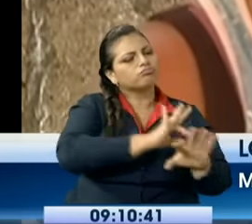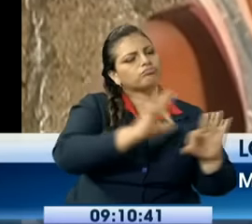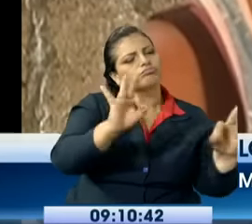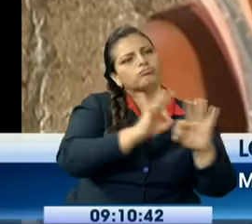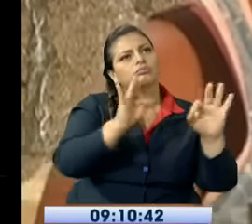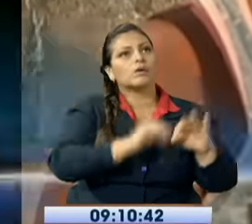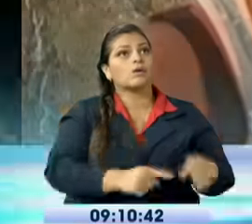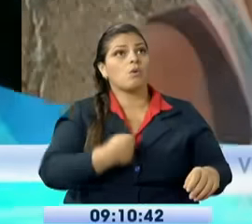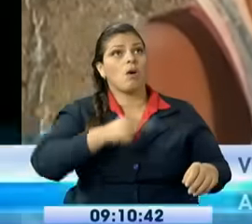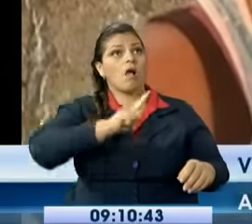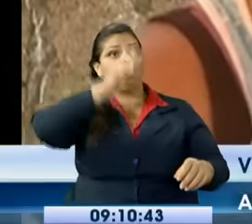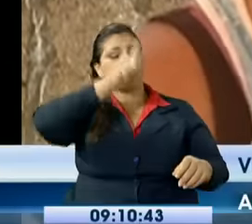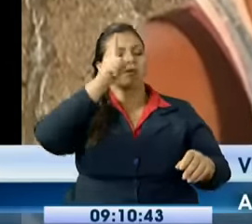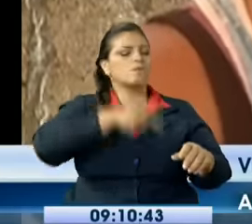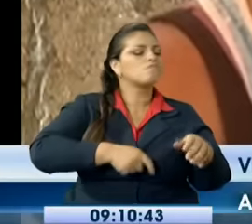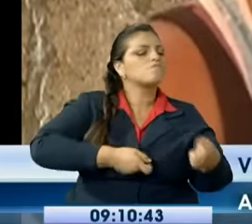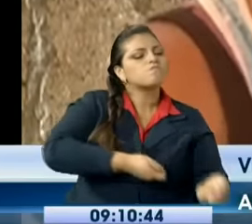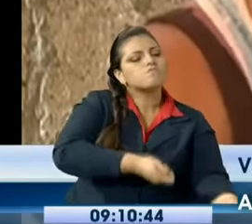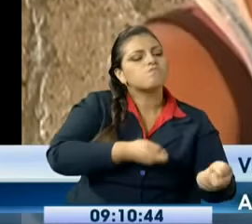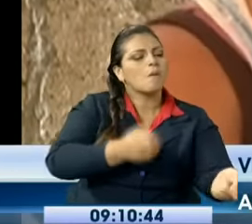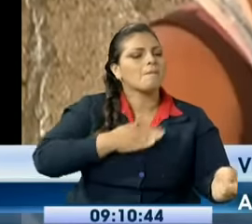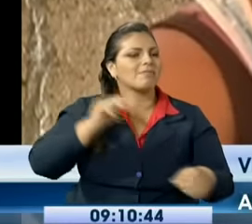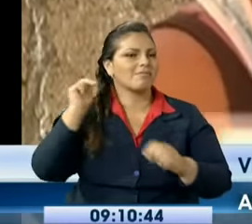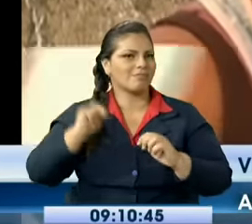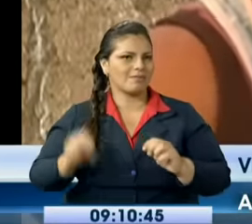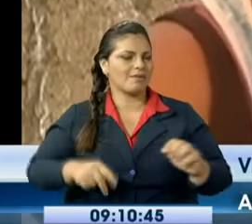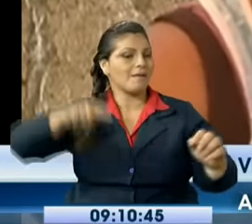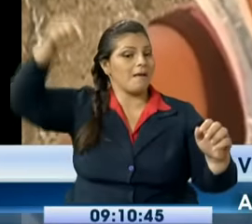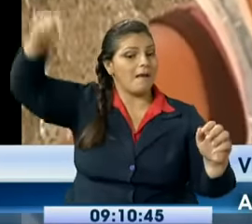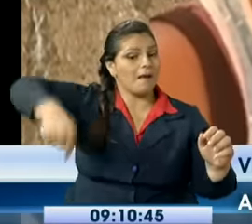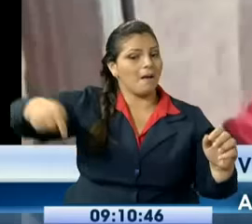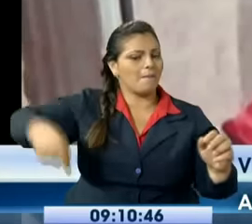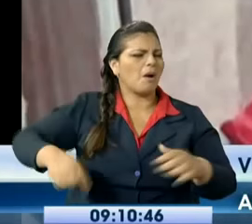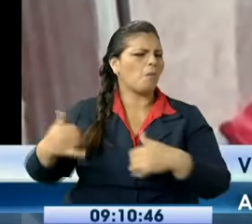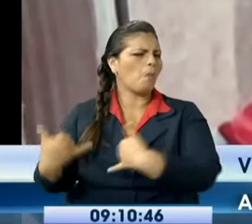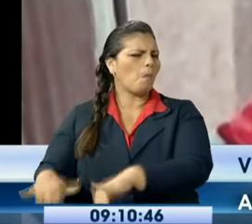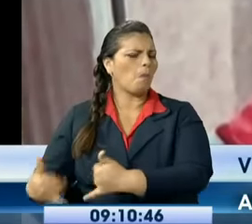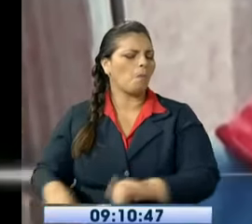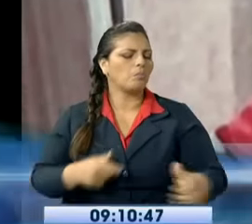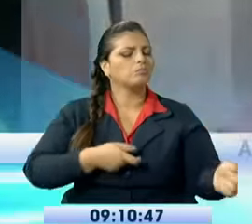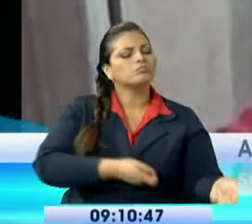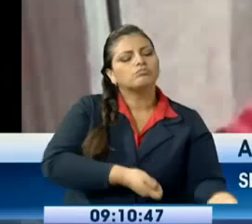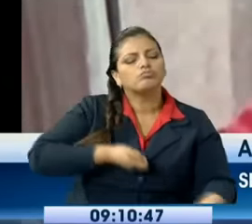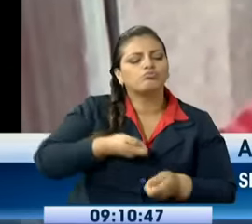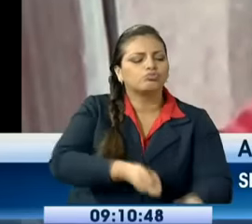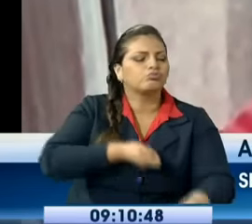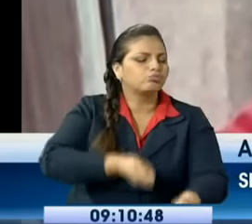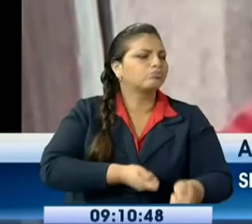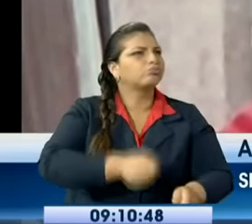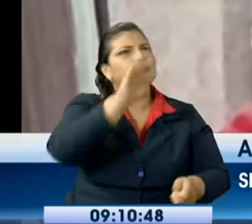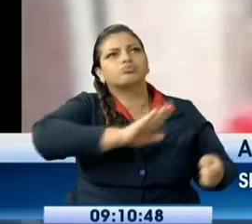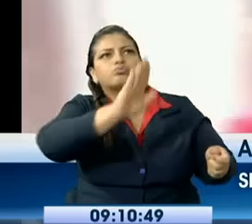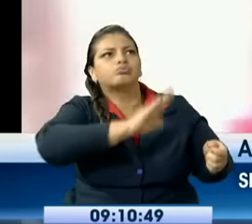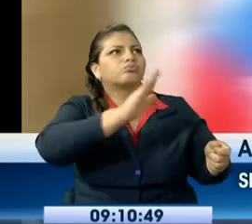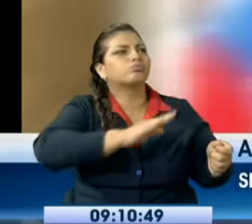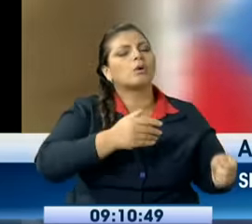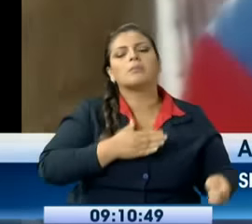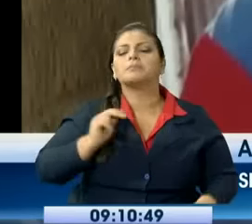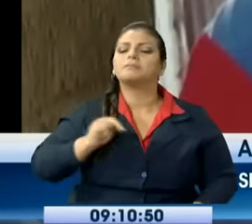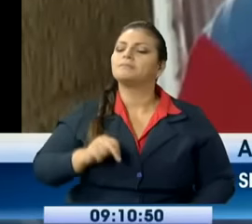me percaté cuando el niño salió porque es un corredor, un patio atrás. Y no me percaté ya cuando fui a verlo, ya no lo